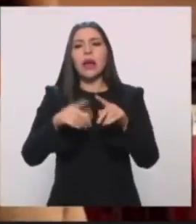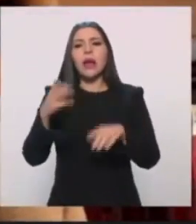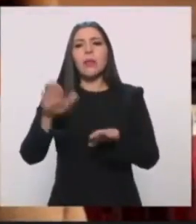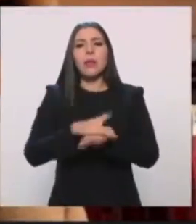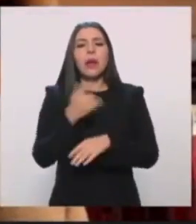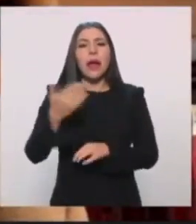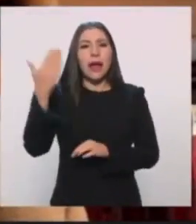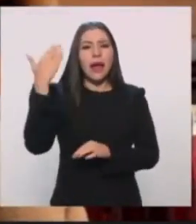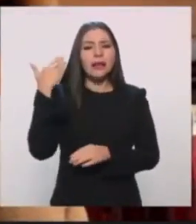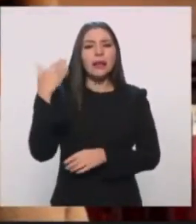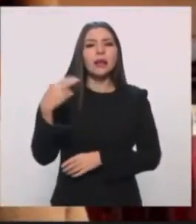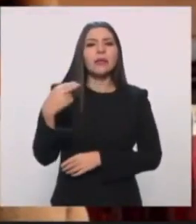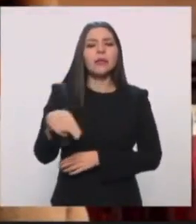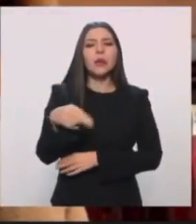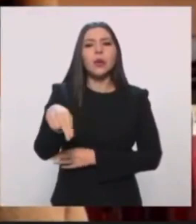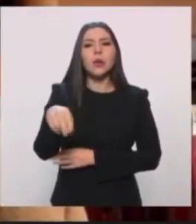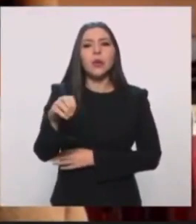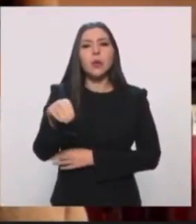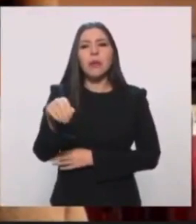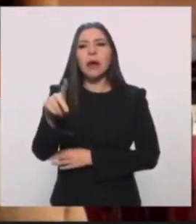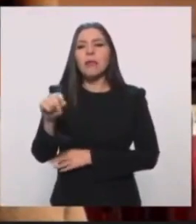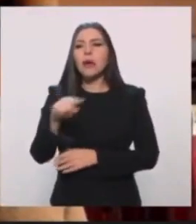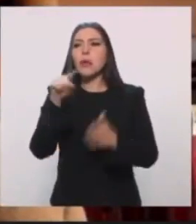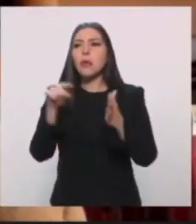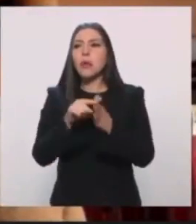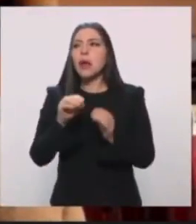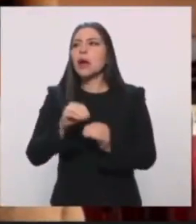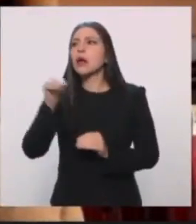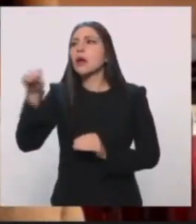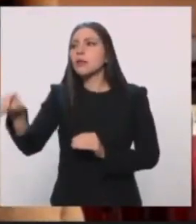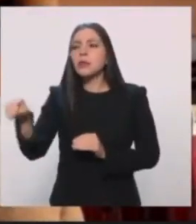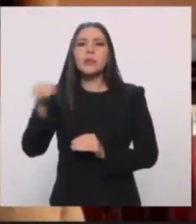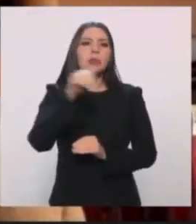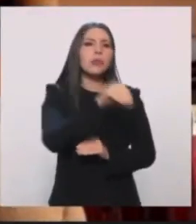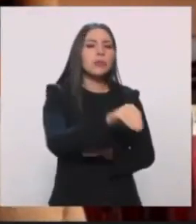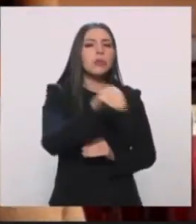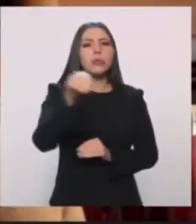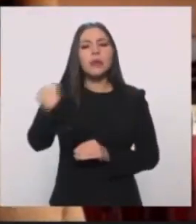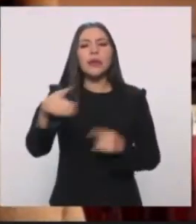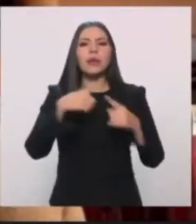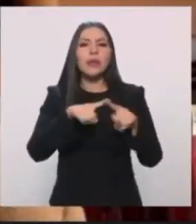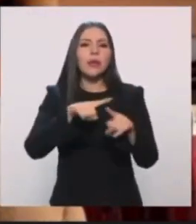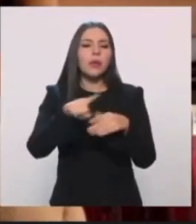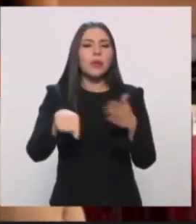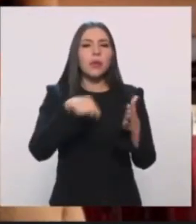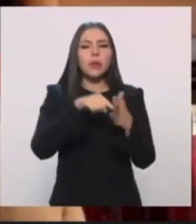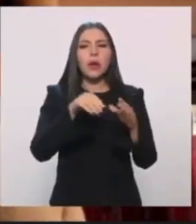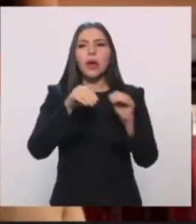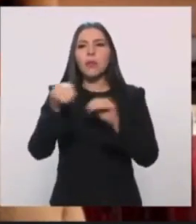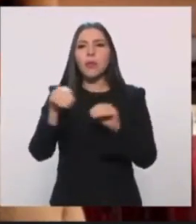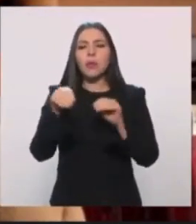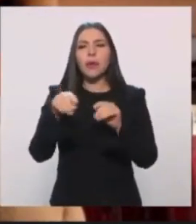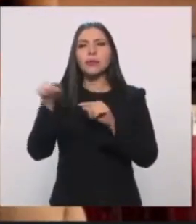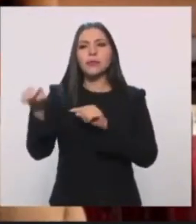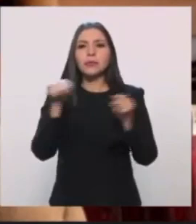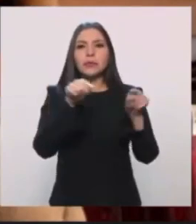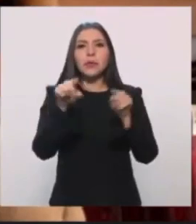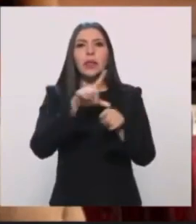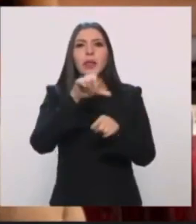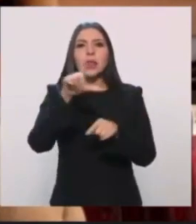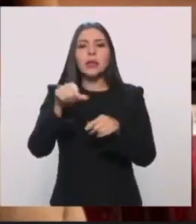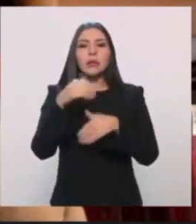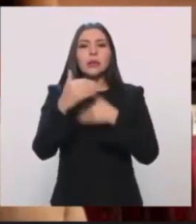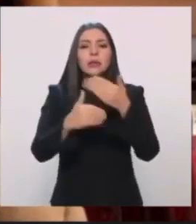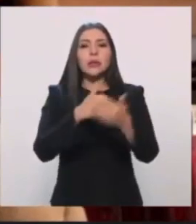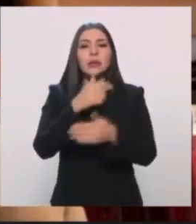al cabo, pues ibas dejando tus desechos y te movías. El problema es cuando comienza a haber los primeros núcleos